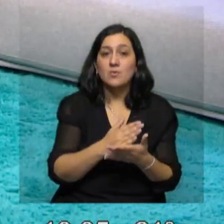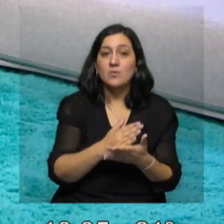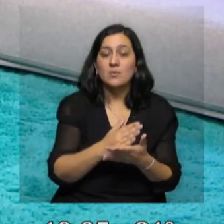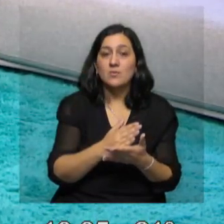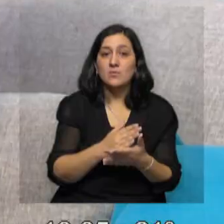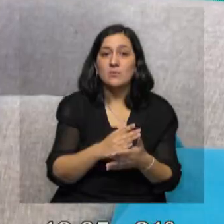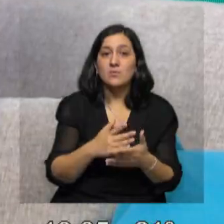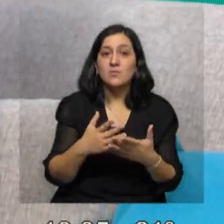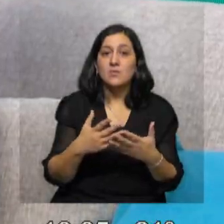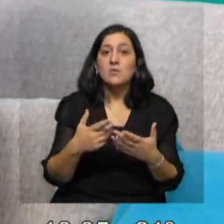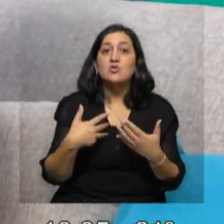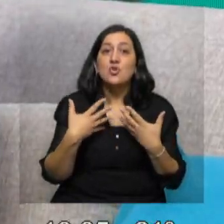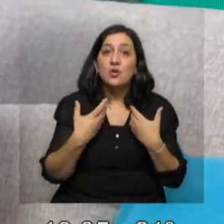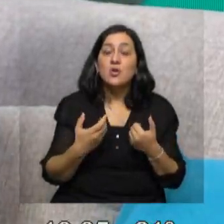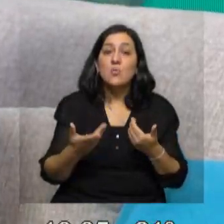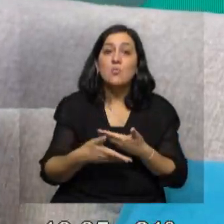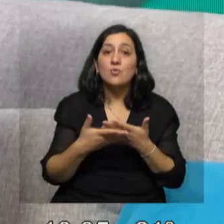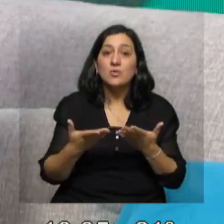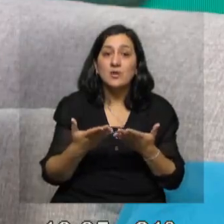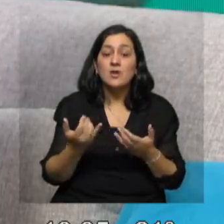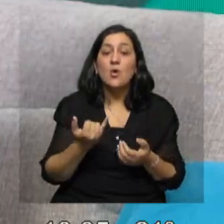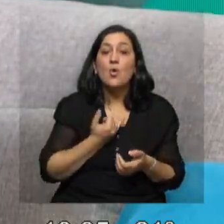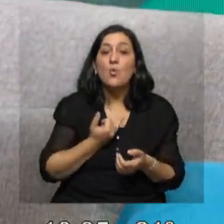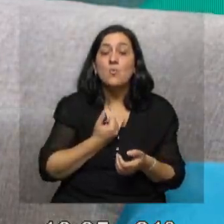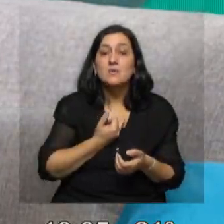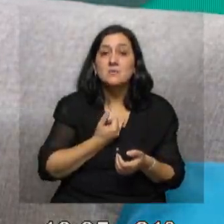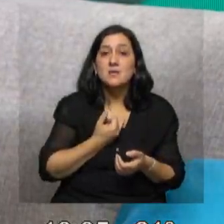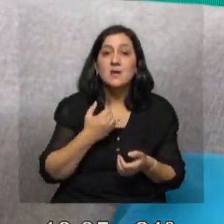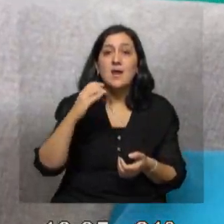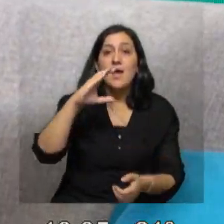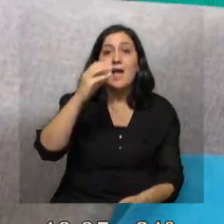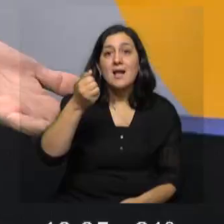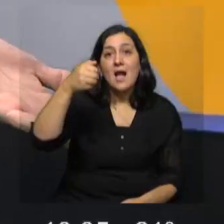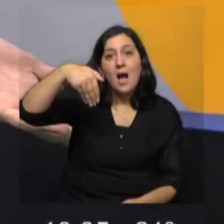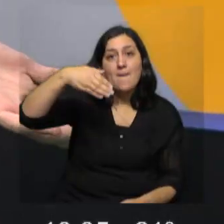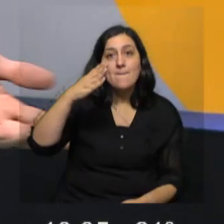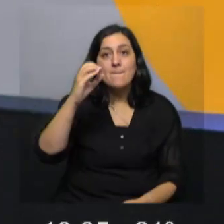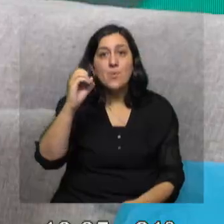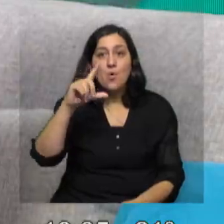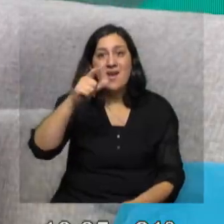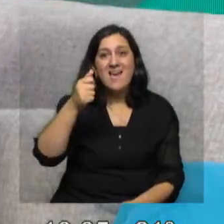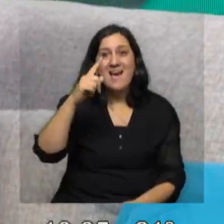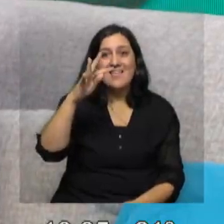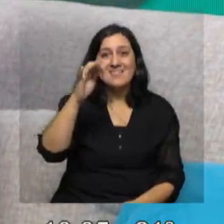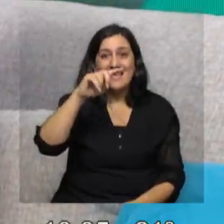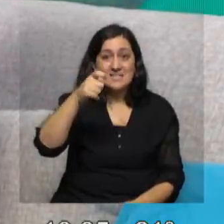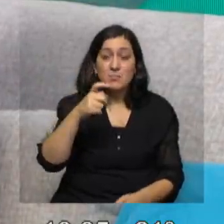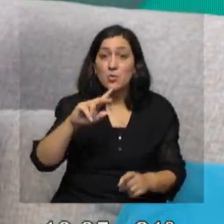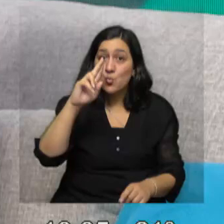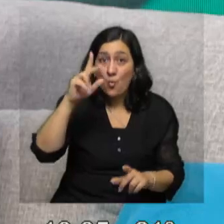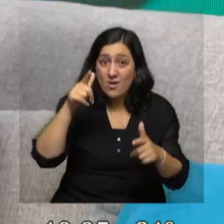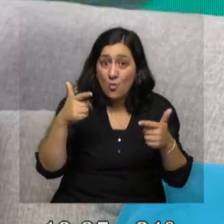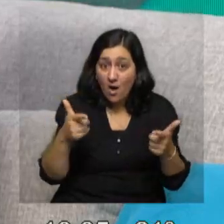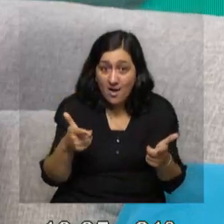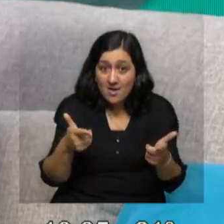¿qué? No quiero irme sin mostrarles cómo hacer un campo de látex. Porque acá en Uruguay no tenemos. Bueno, porque dijiste de campo de látex. El campo de látex. ¿Qué es lo